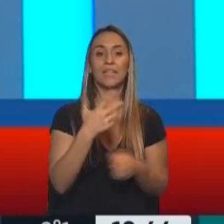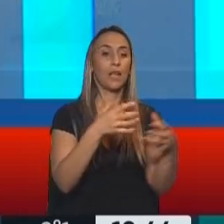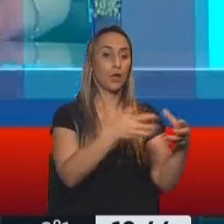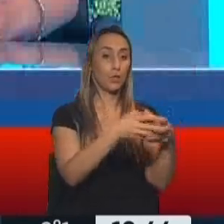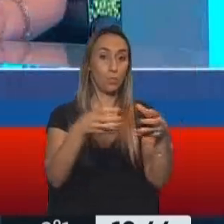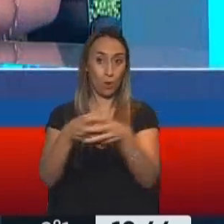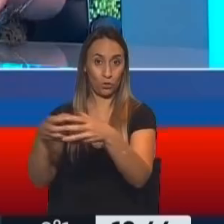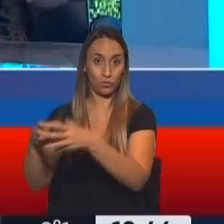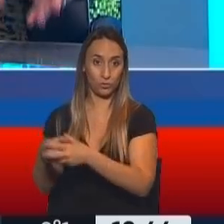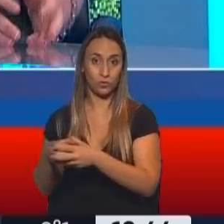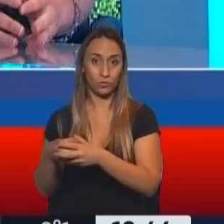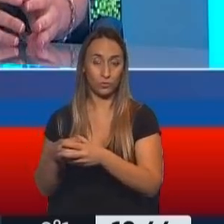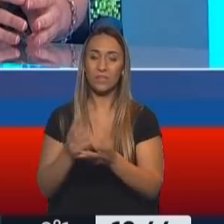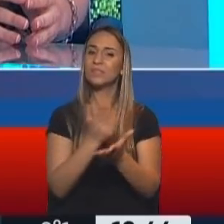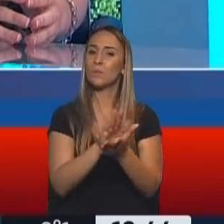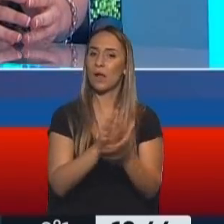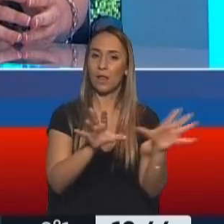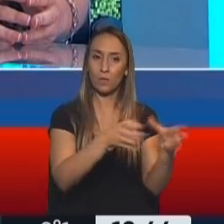grupos, ¿sí?, segmentados, uno con el